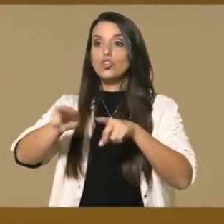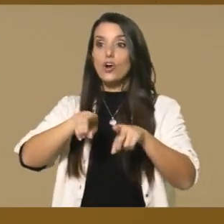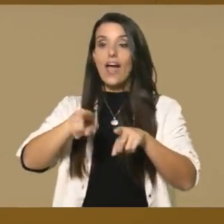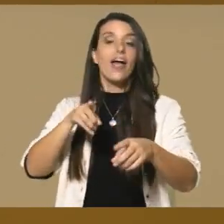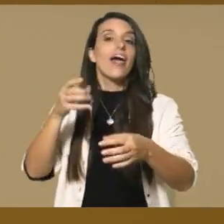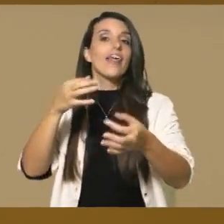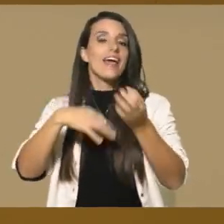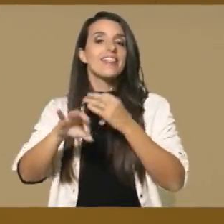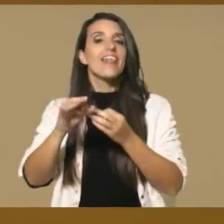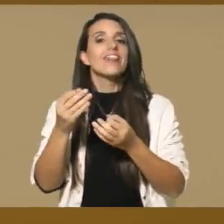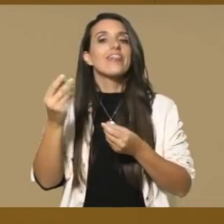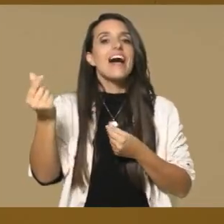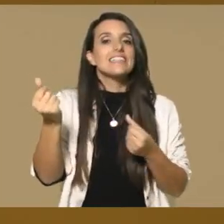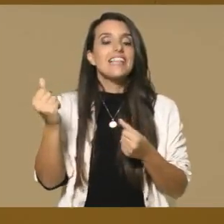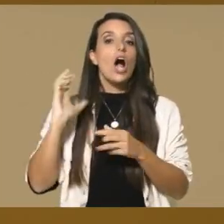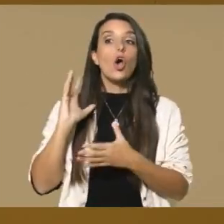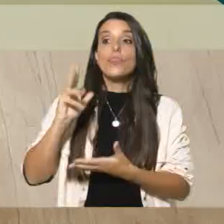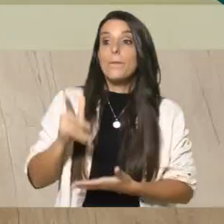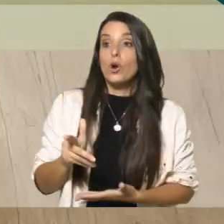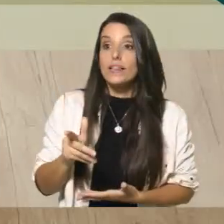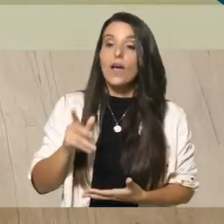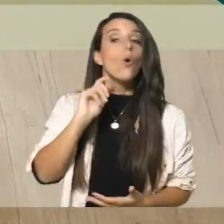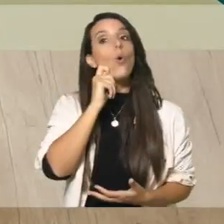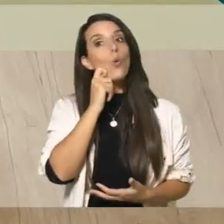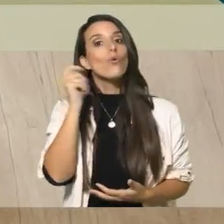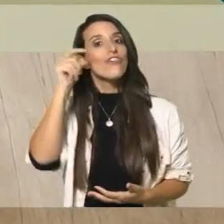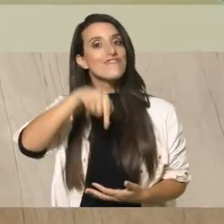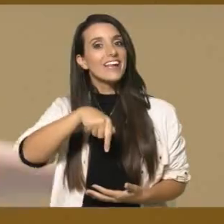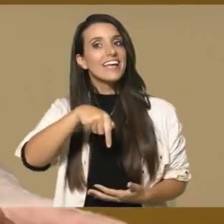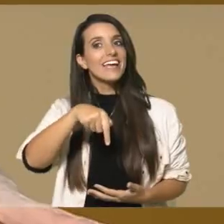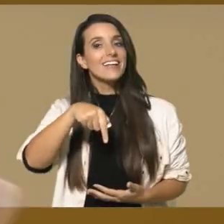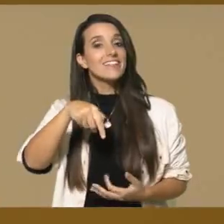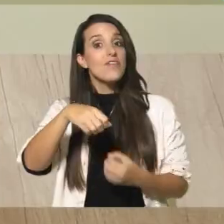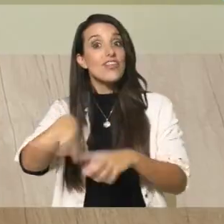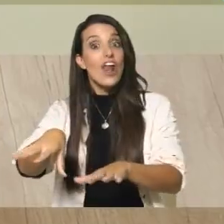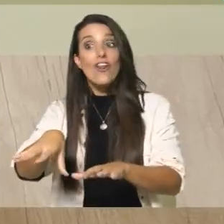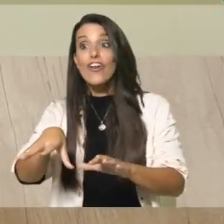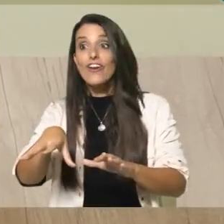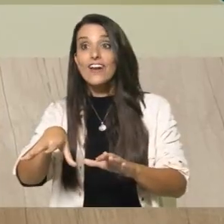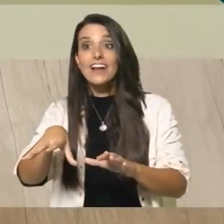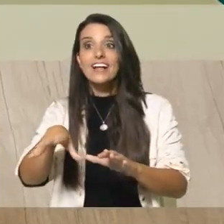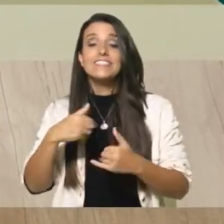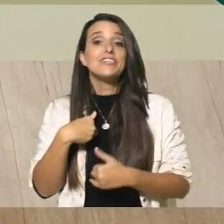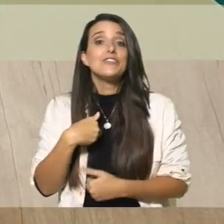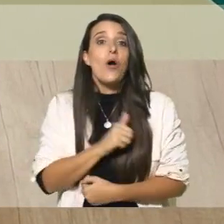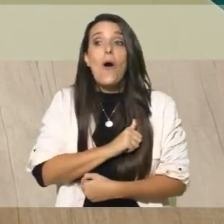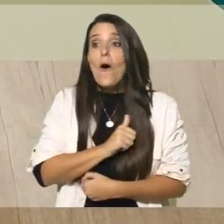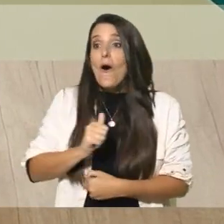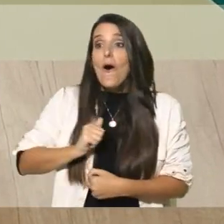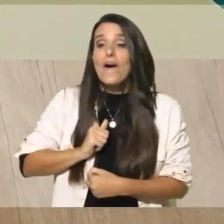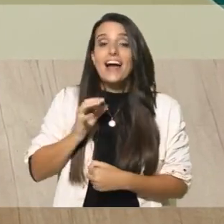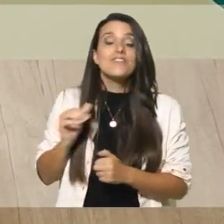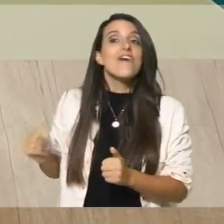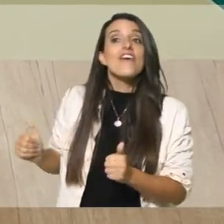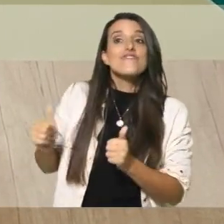contemporánea Resilientes. Bienvenida, un gusto tenerte aquí. Te abandonaron. Me abandonaron, me dejaron sola, siempre vengo acompañada,